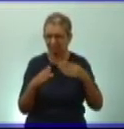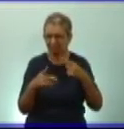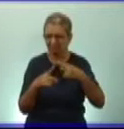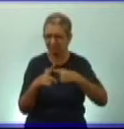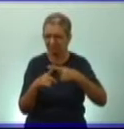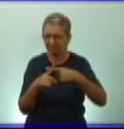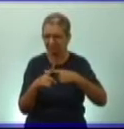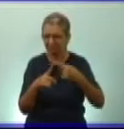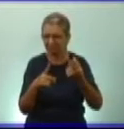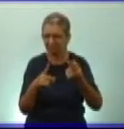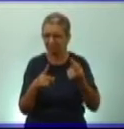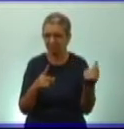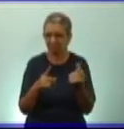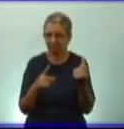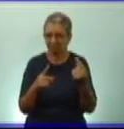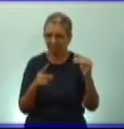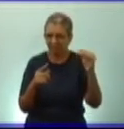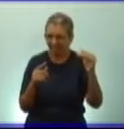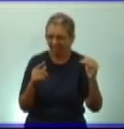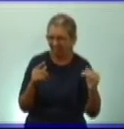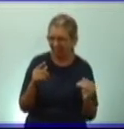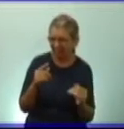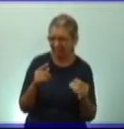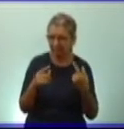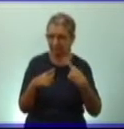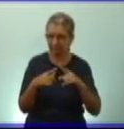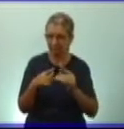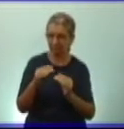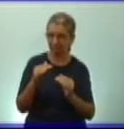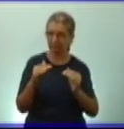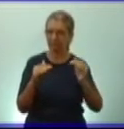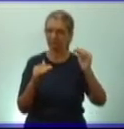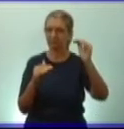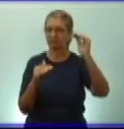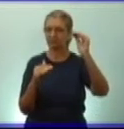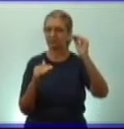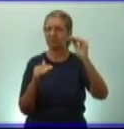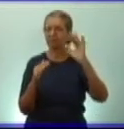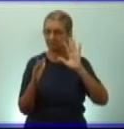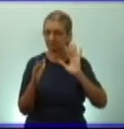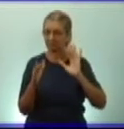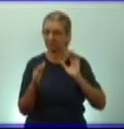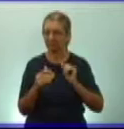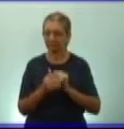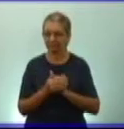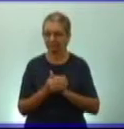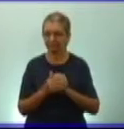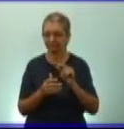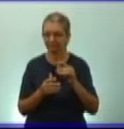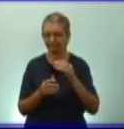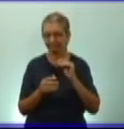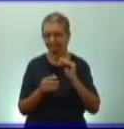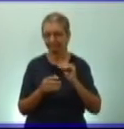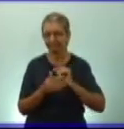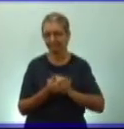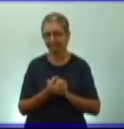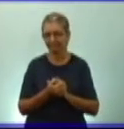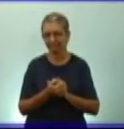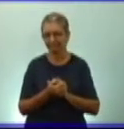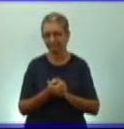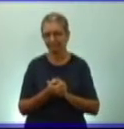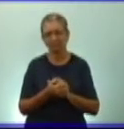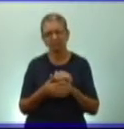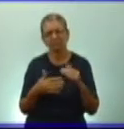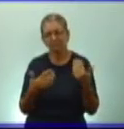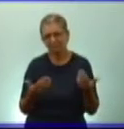bajo, sin embargo, en el otro es alto o relativamente elevado, como generalmente decimos en química.